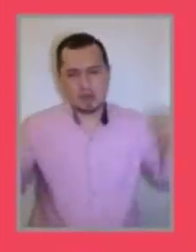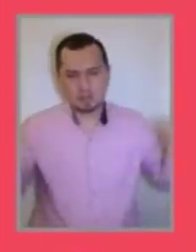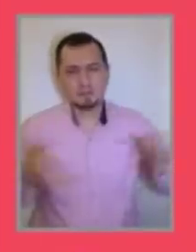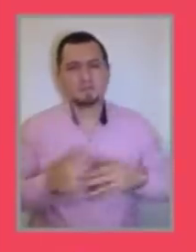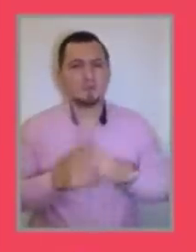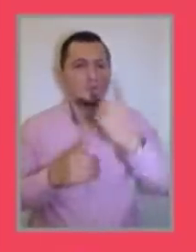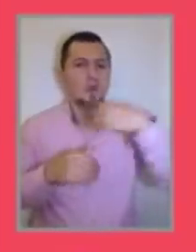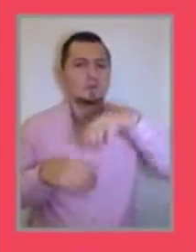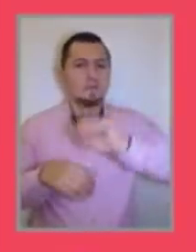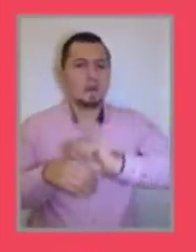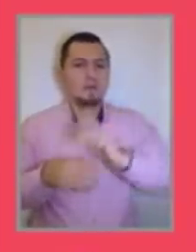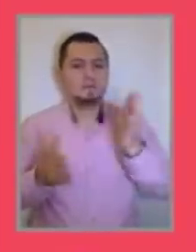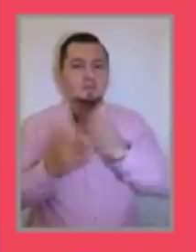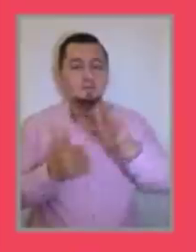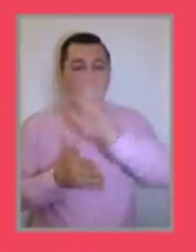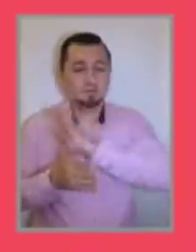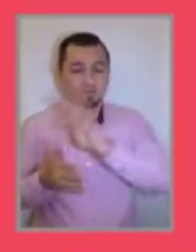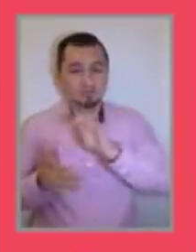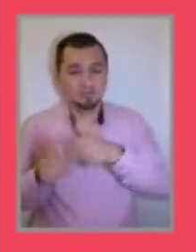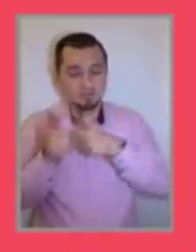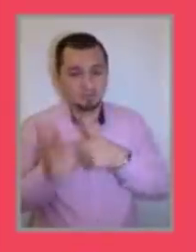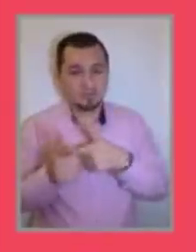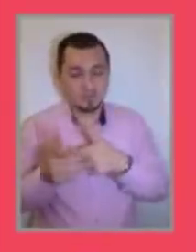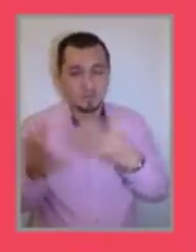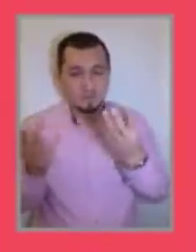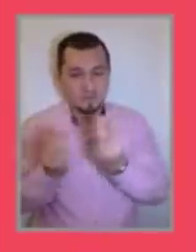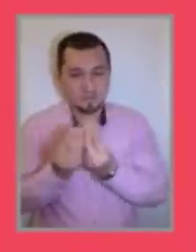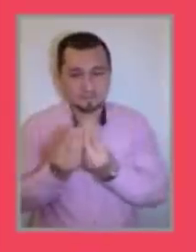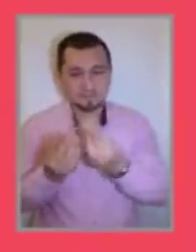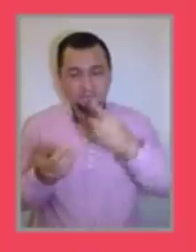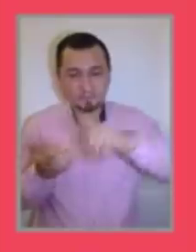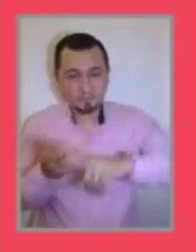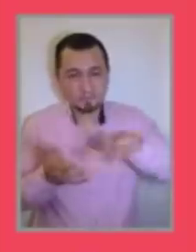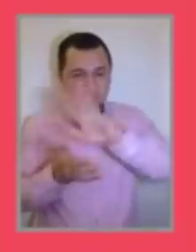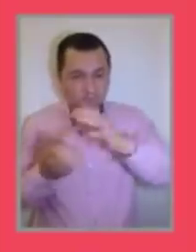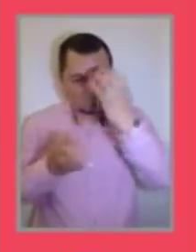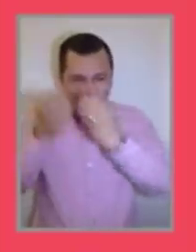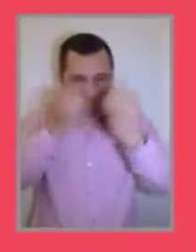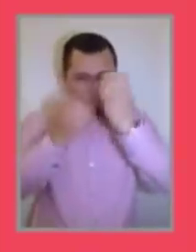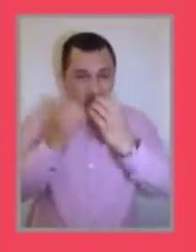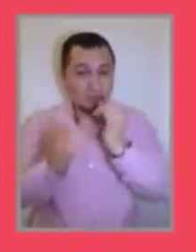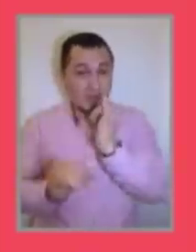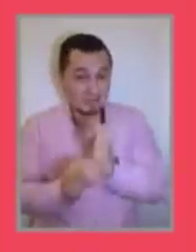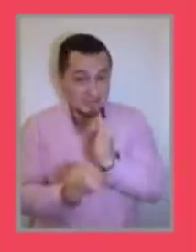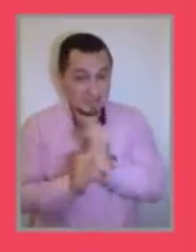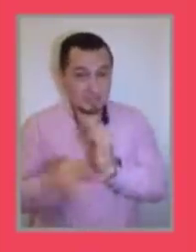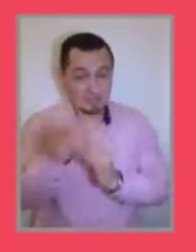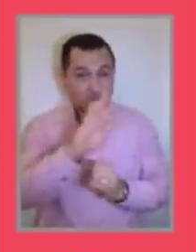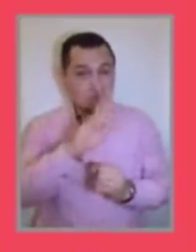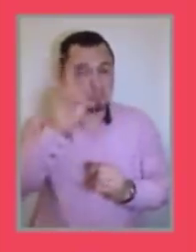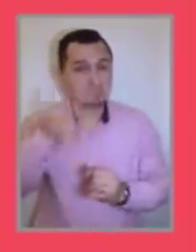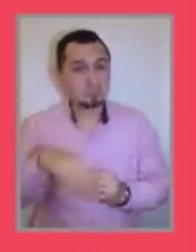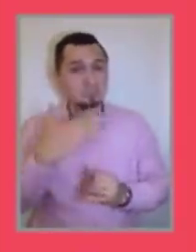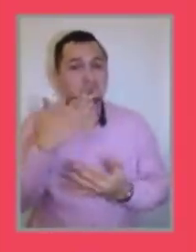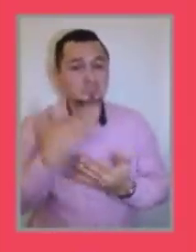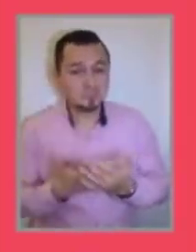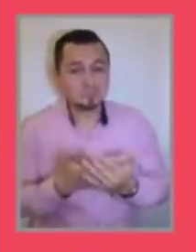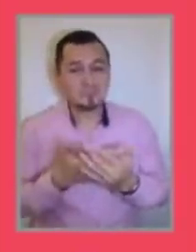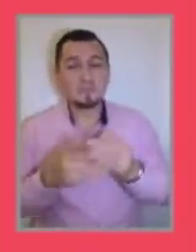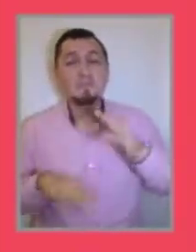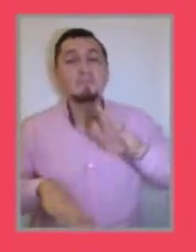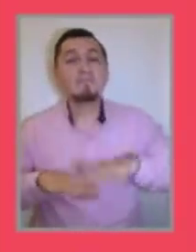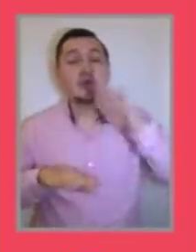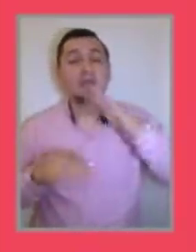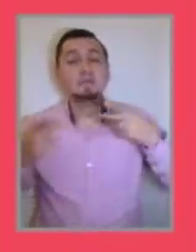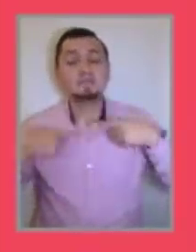hay que recordar que aquí hemos ganado mucho. La primera etapa nos enseñó muchas cosas. La transformación digital de los maestros fue sorprendente. Es más la cantidad